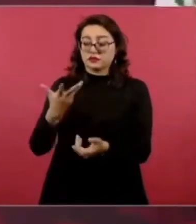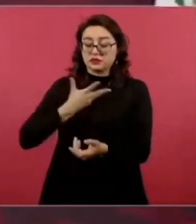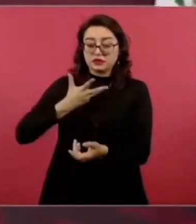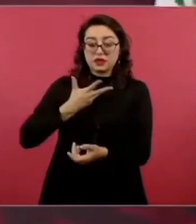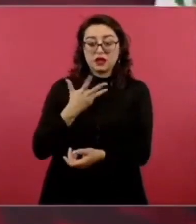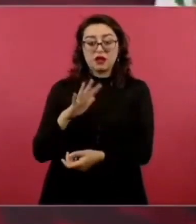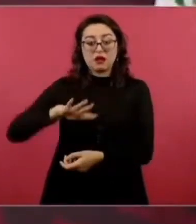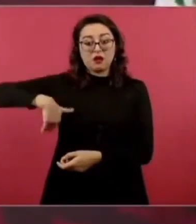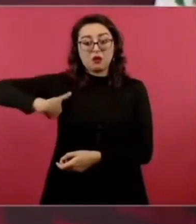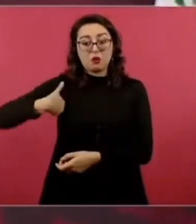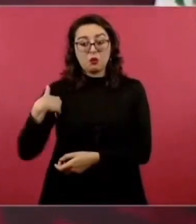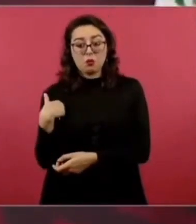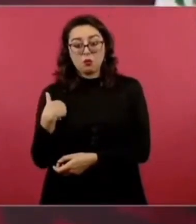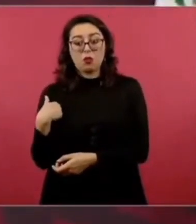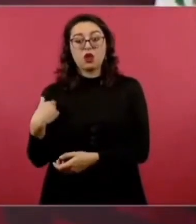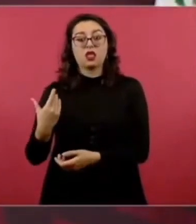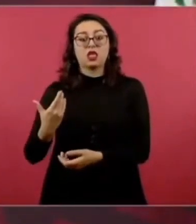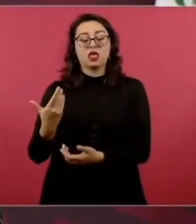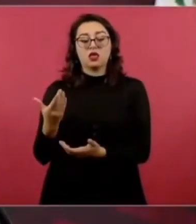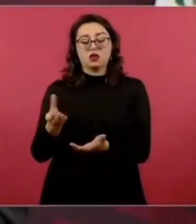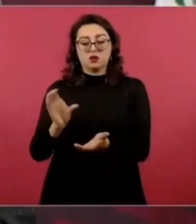de